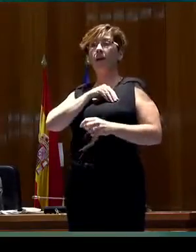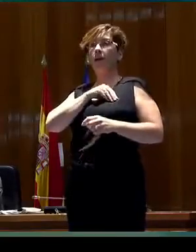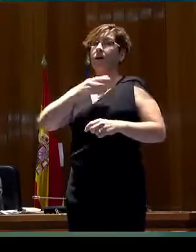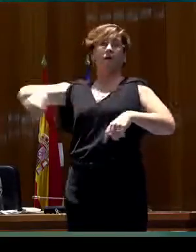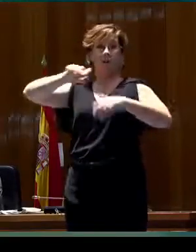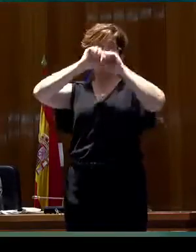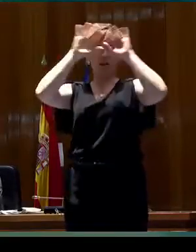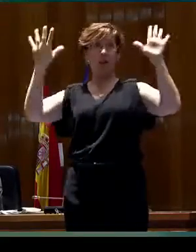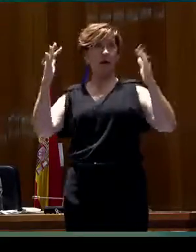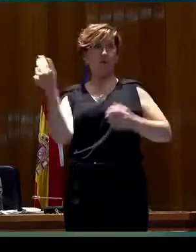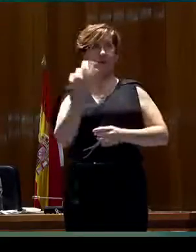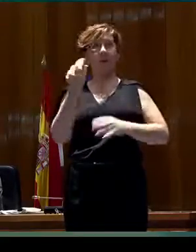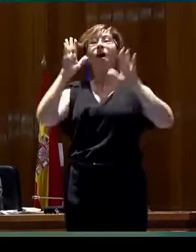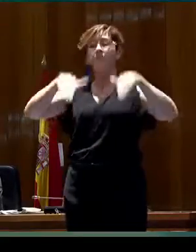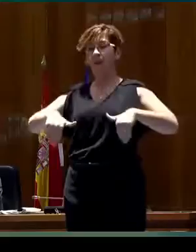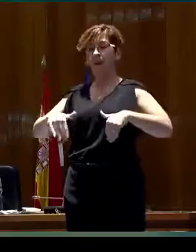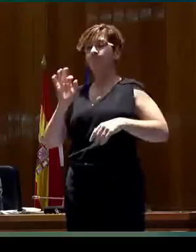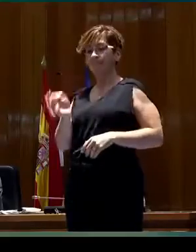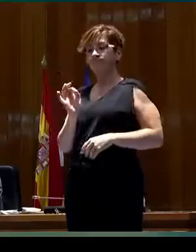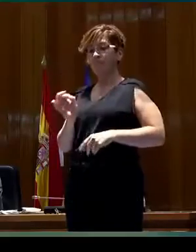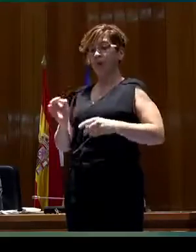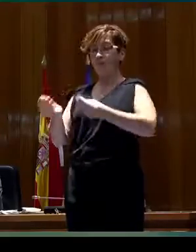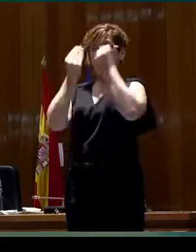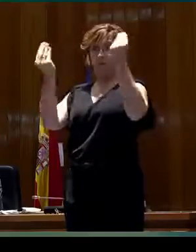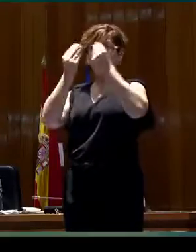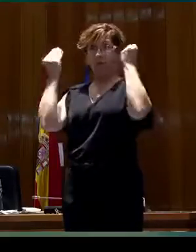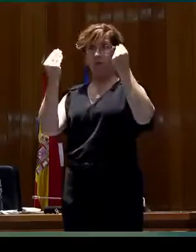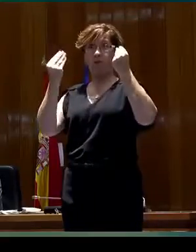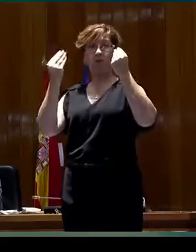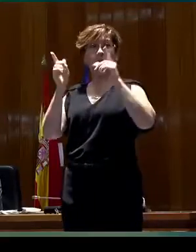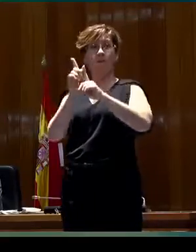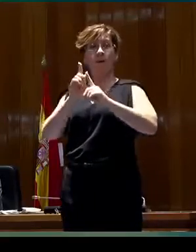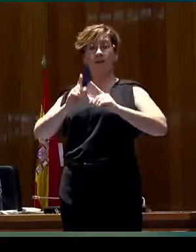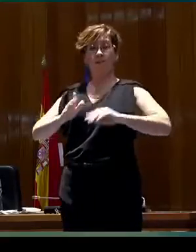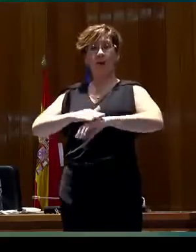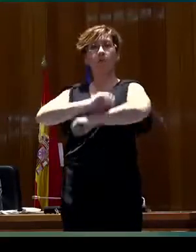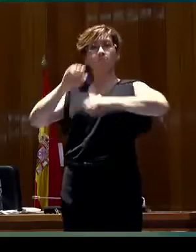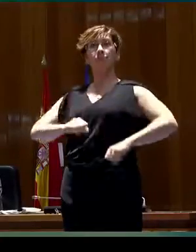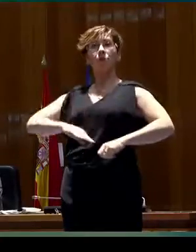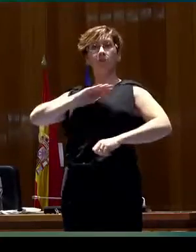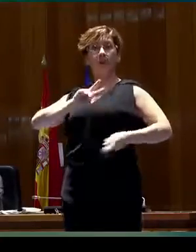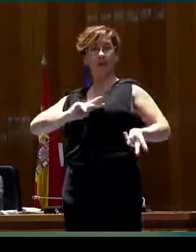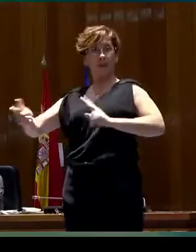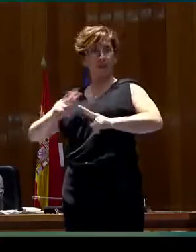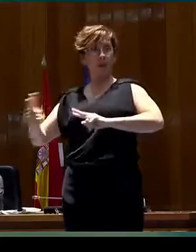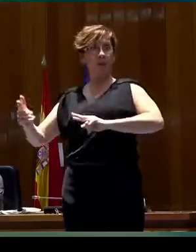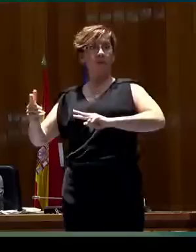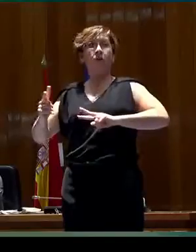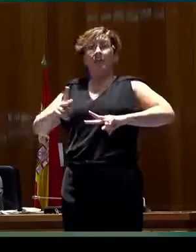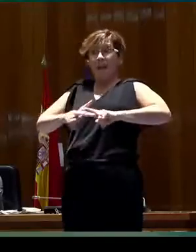propuesto la necesidad de que estas competencias de interpretación, como hemos visto, que en un